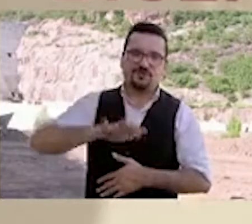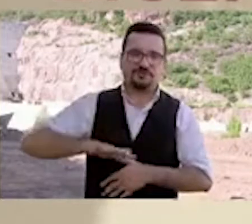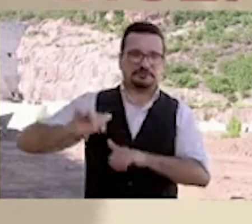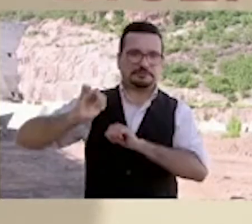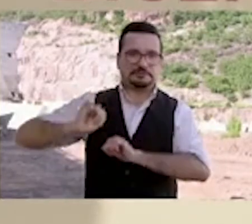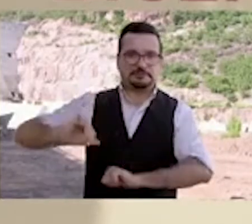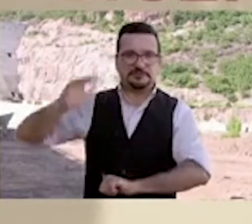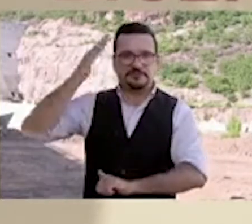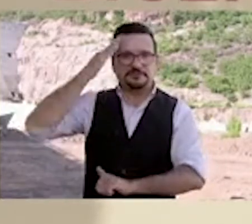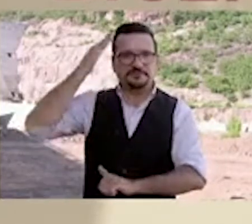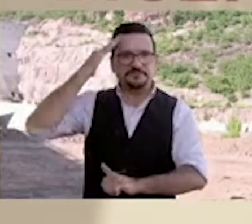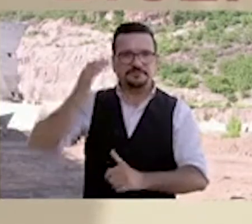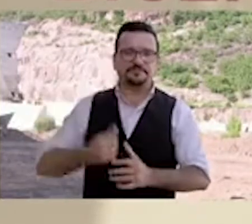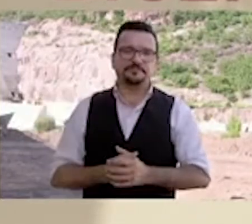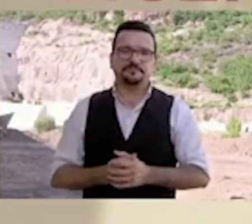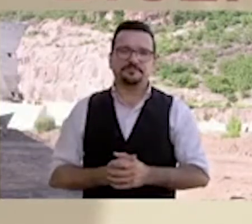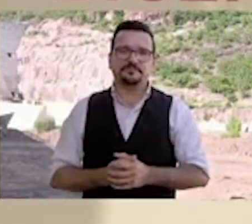autoridades